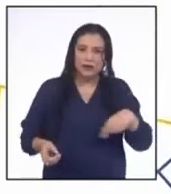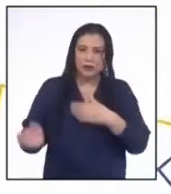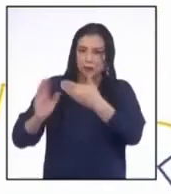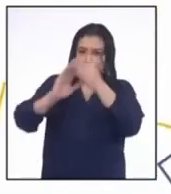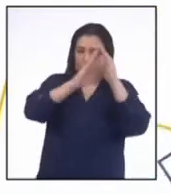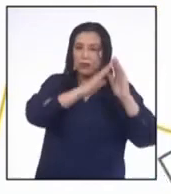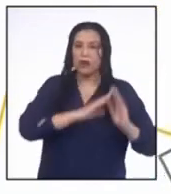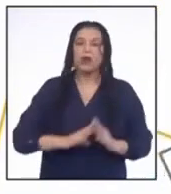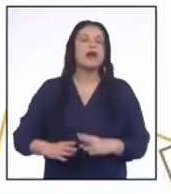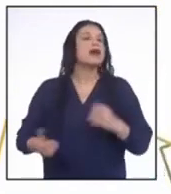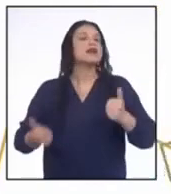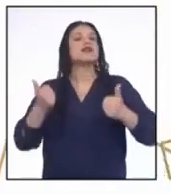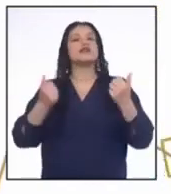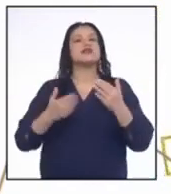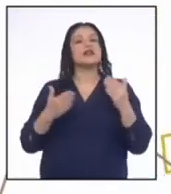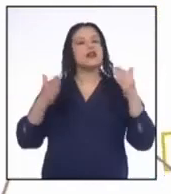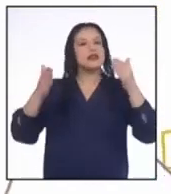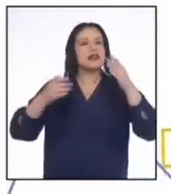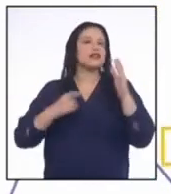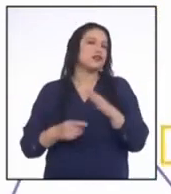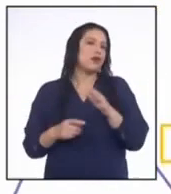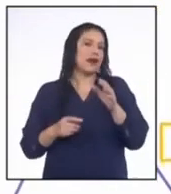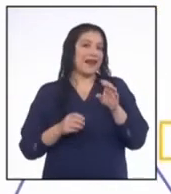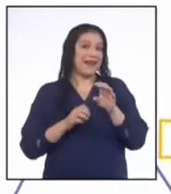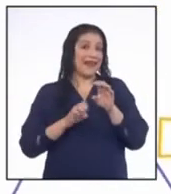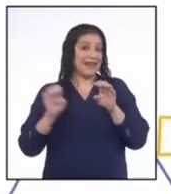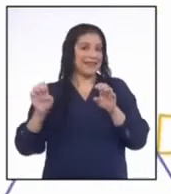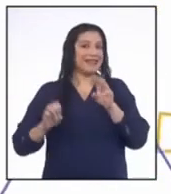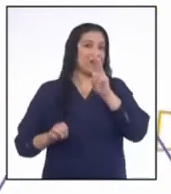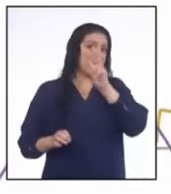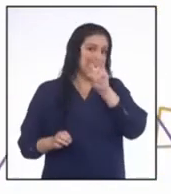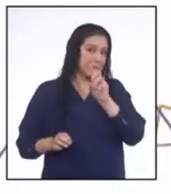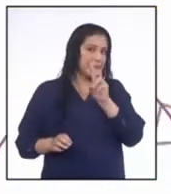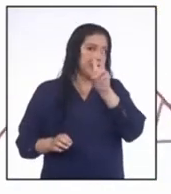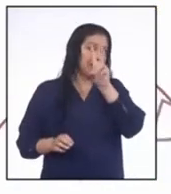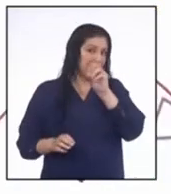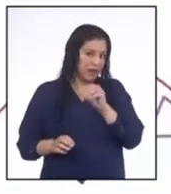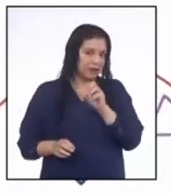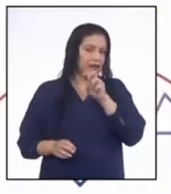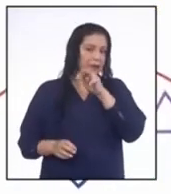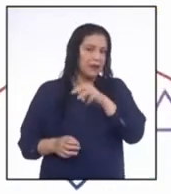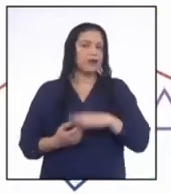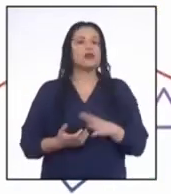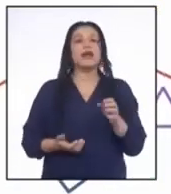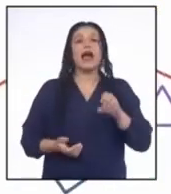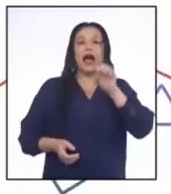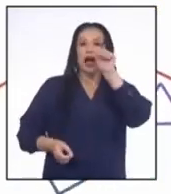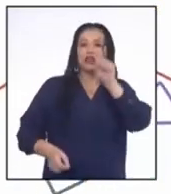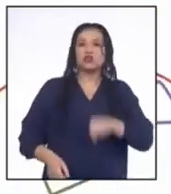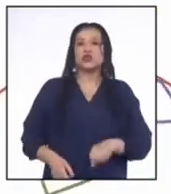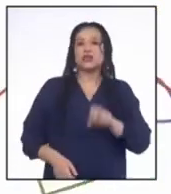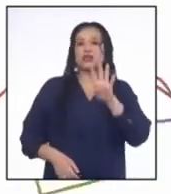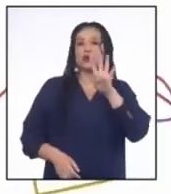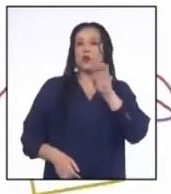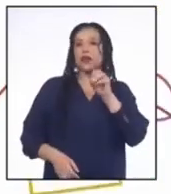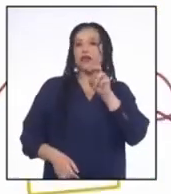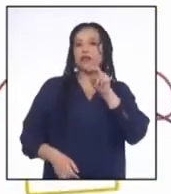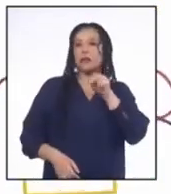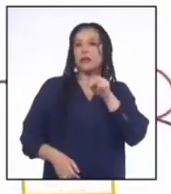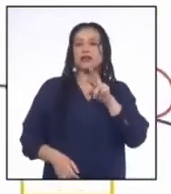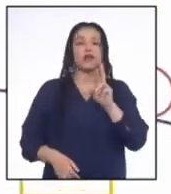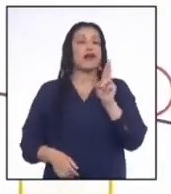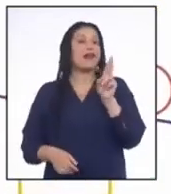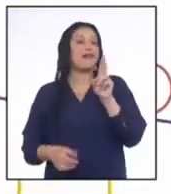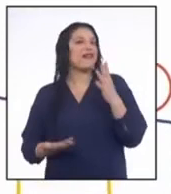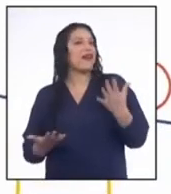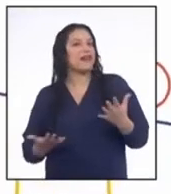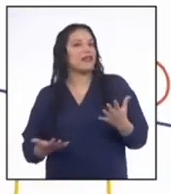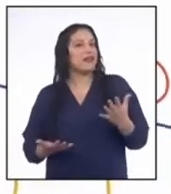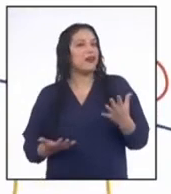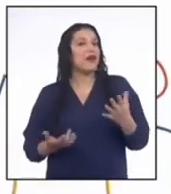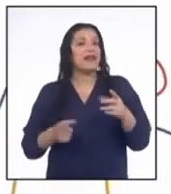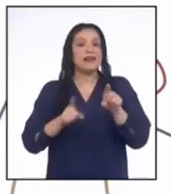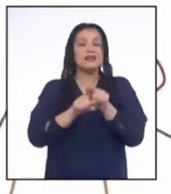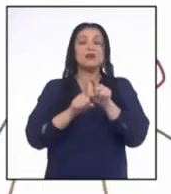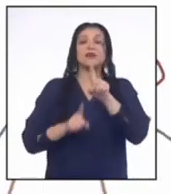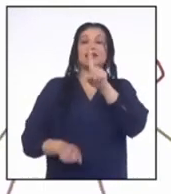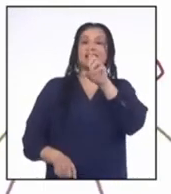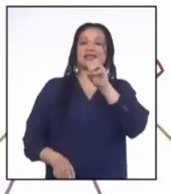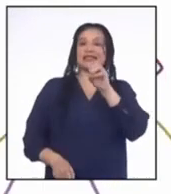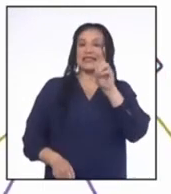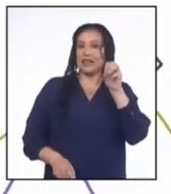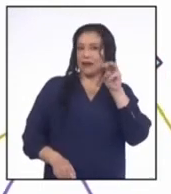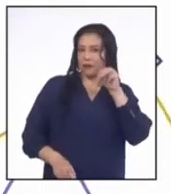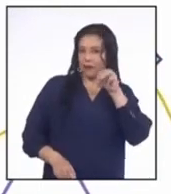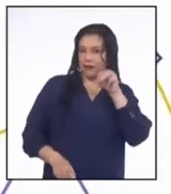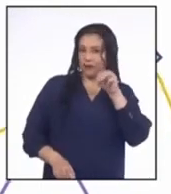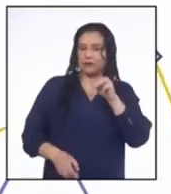al este es de 20 metros, la orientación al sur es de 40 metros, el radio de acción es 100